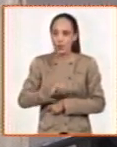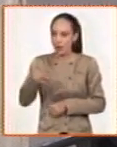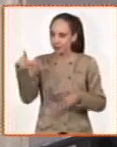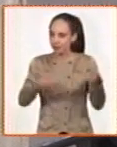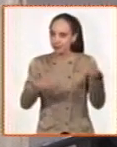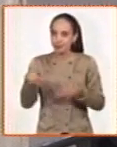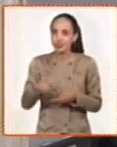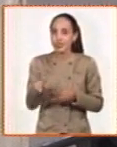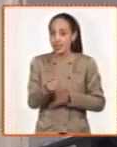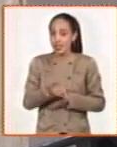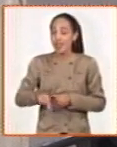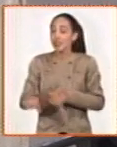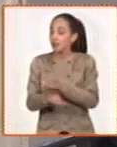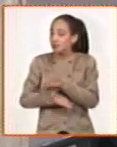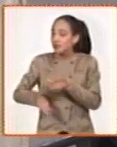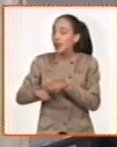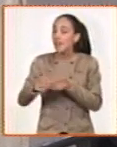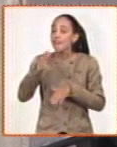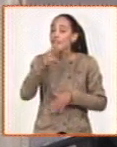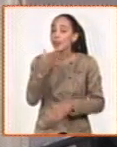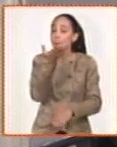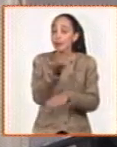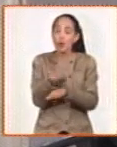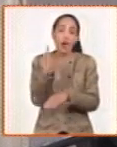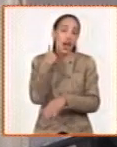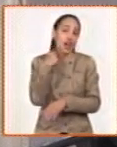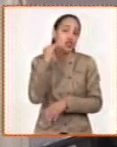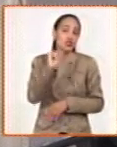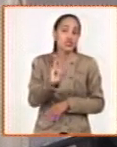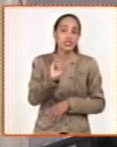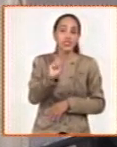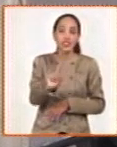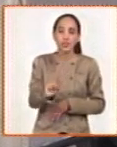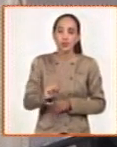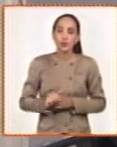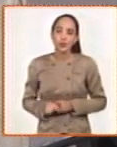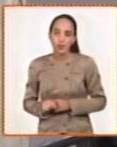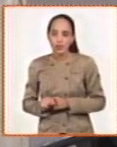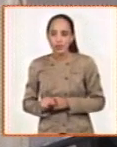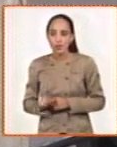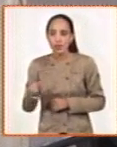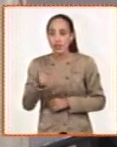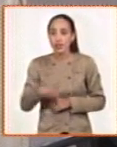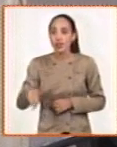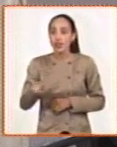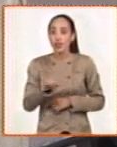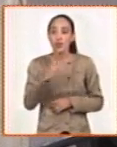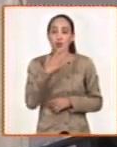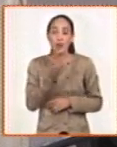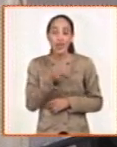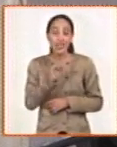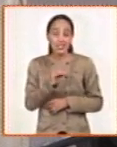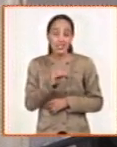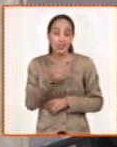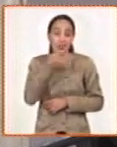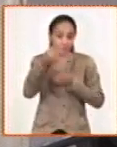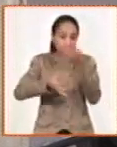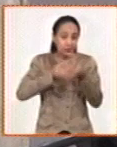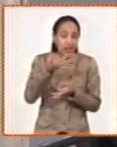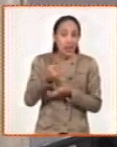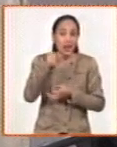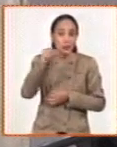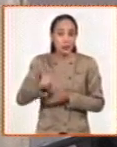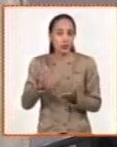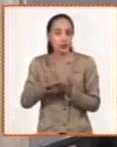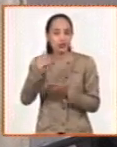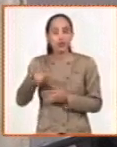que Fidel nos pidió en el año 61, en aquel encuentro de palabras los intelectuales, y es convertir al